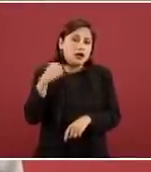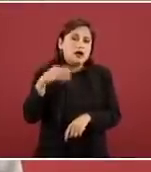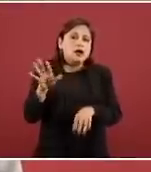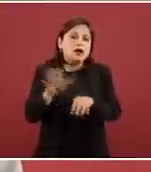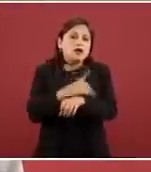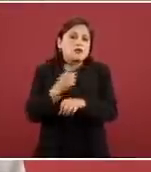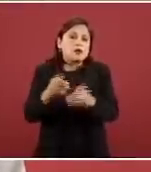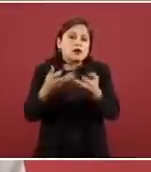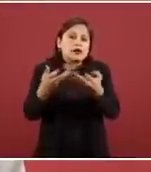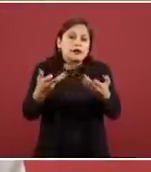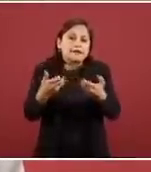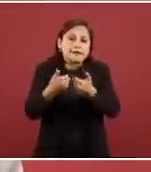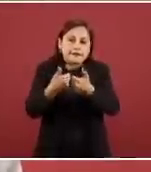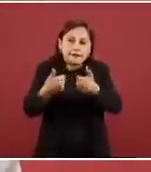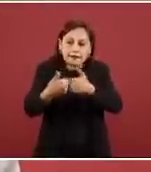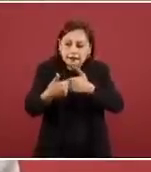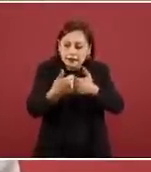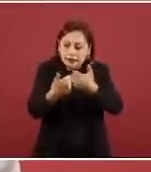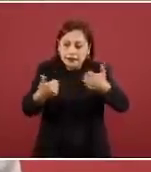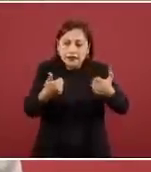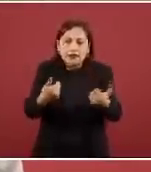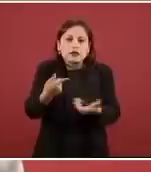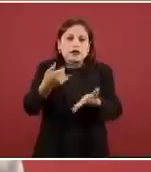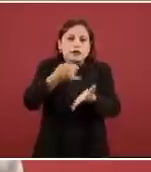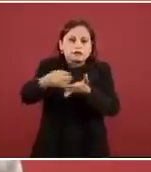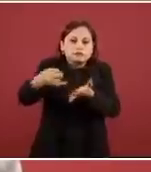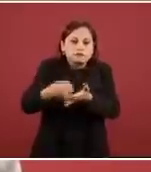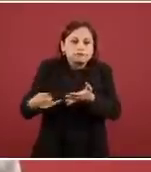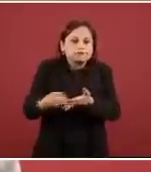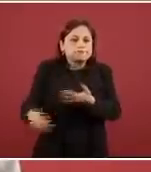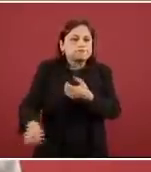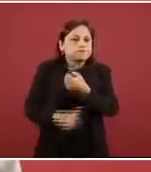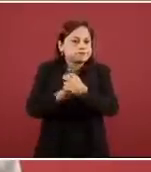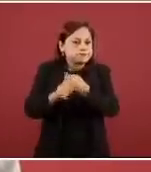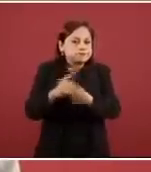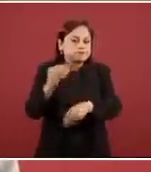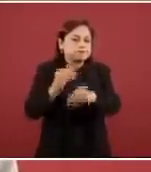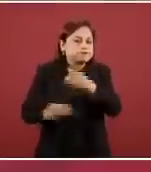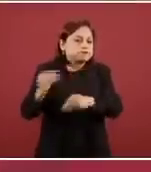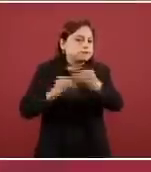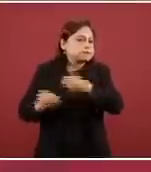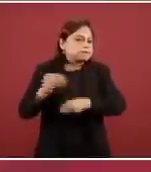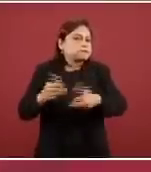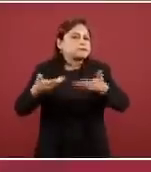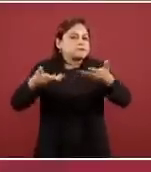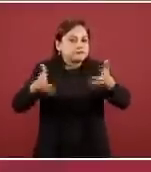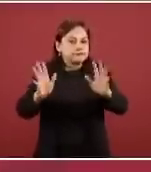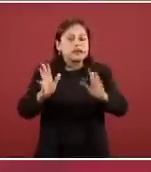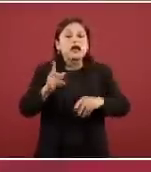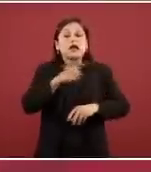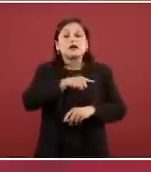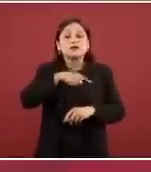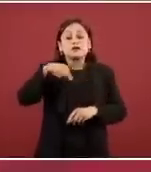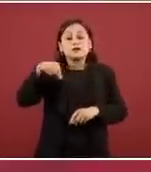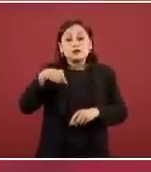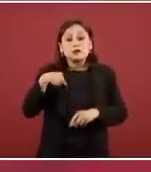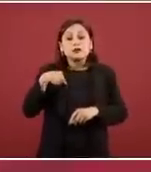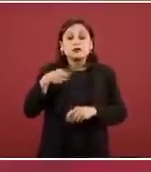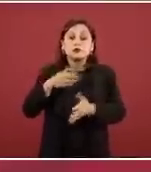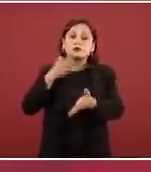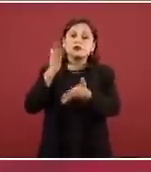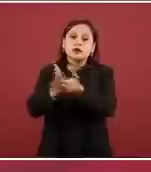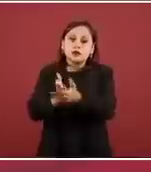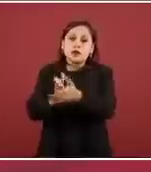límites, por problemas agrarios, ¿no? Y tenemos que estar trabajando permanentemente en la conciliación,